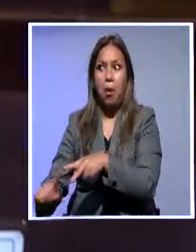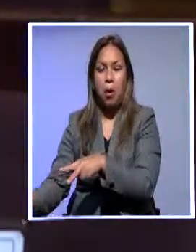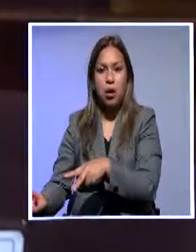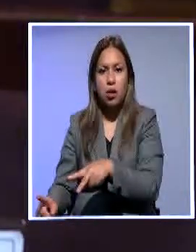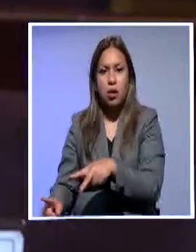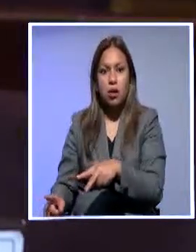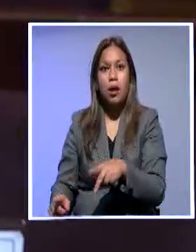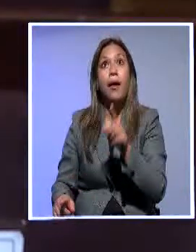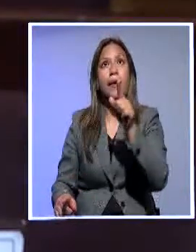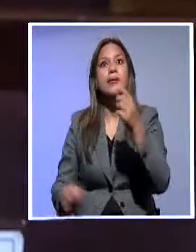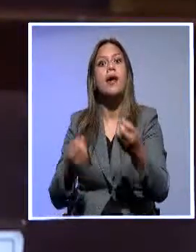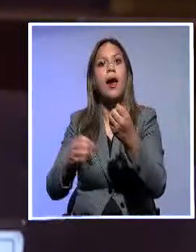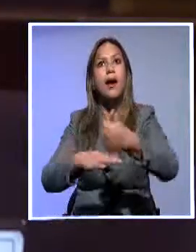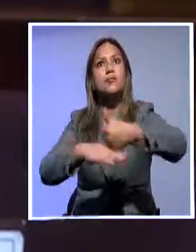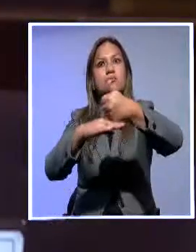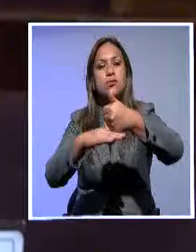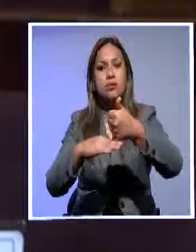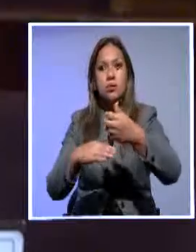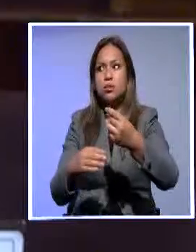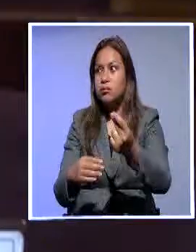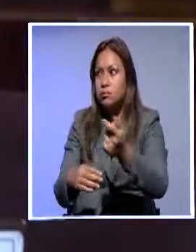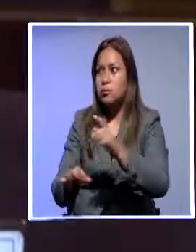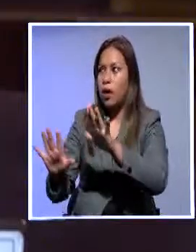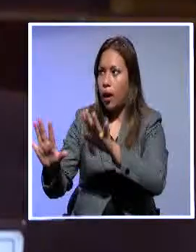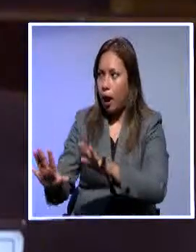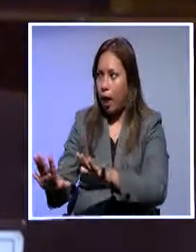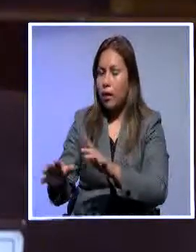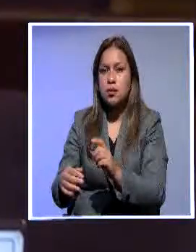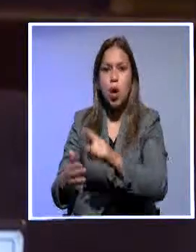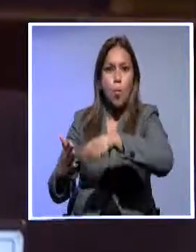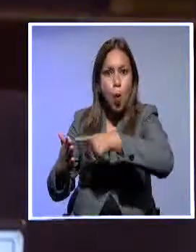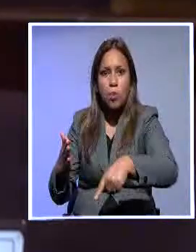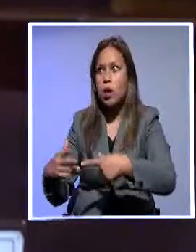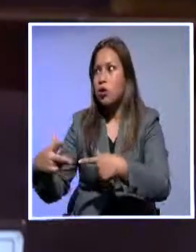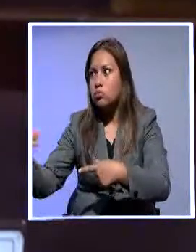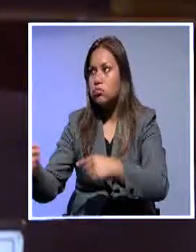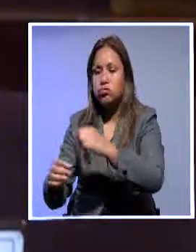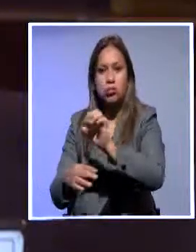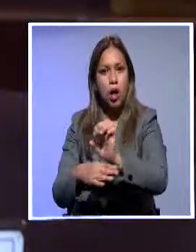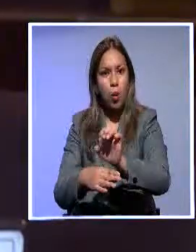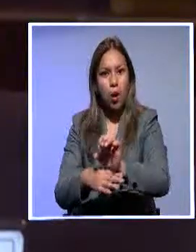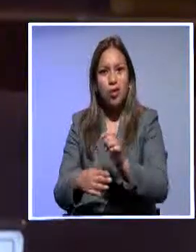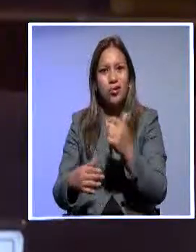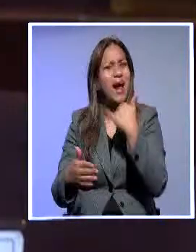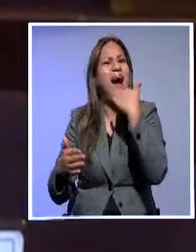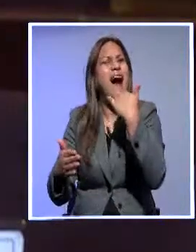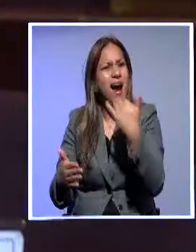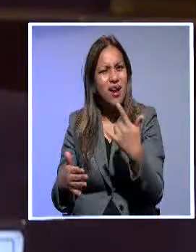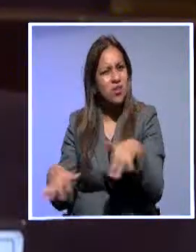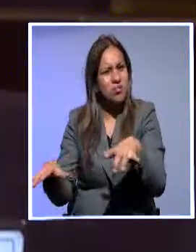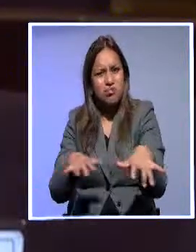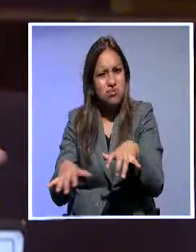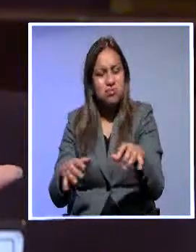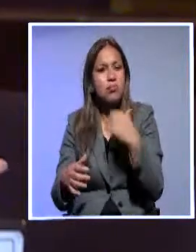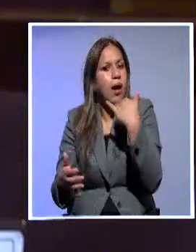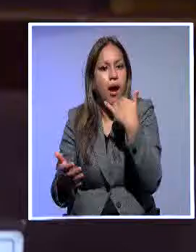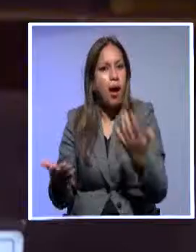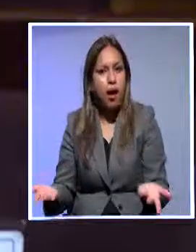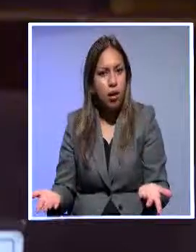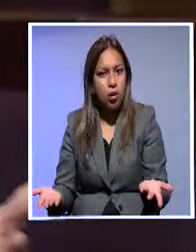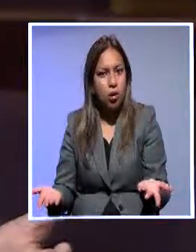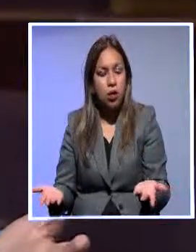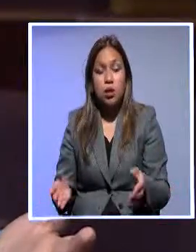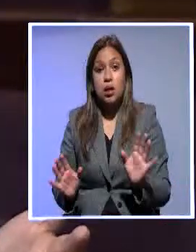a mí me genera mucha inquietud o entonces quiero obtener como mayores elementos para saber si se actúa con responsabilidad